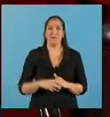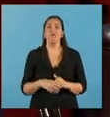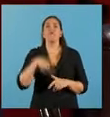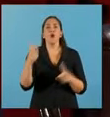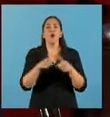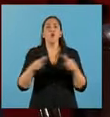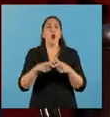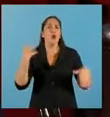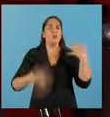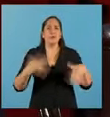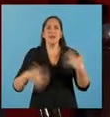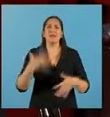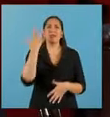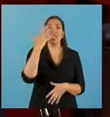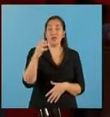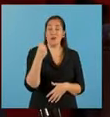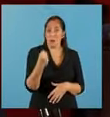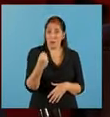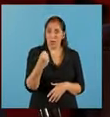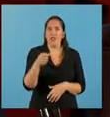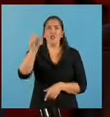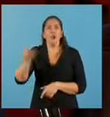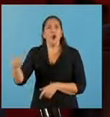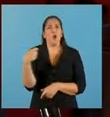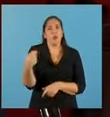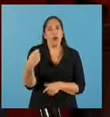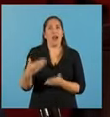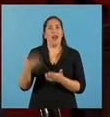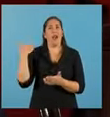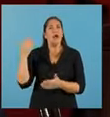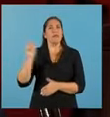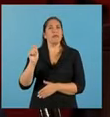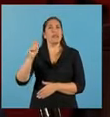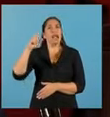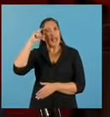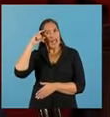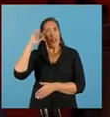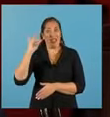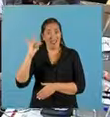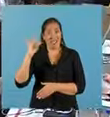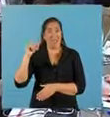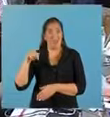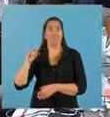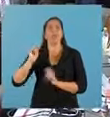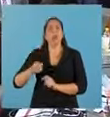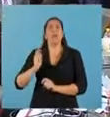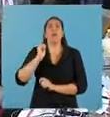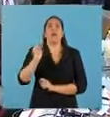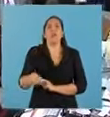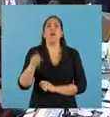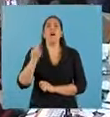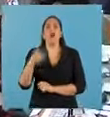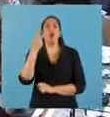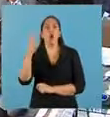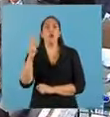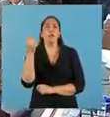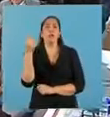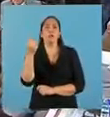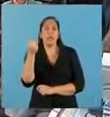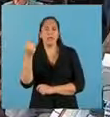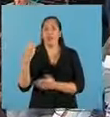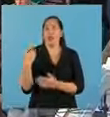de 5.000 pesos para jubilados en los meses de enero y diciembre y se otorgó un subsidio extraordinario de 2.000 pesos en